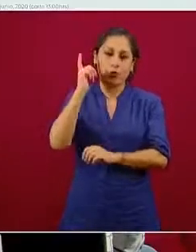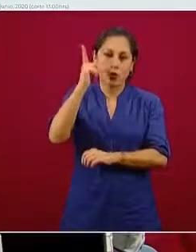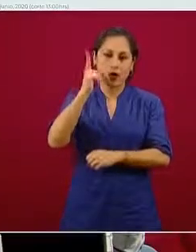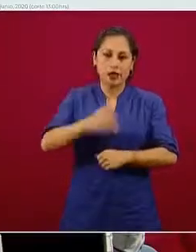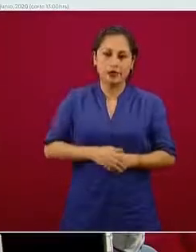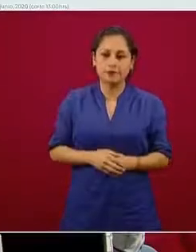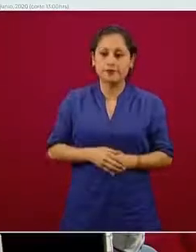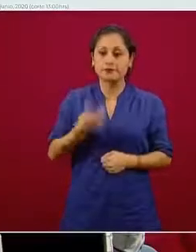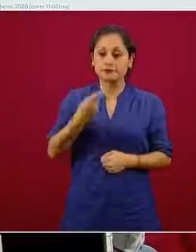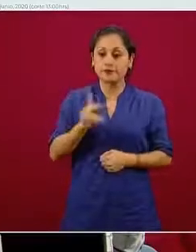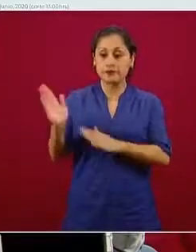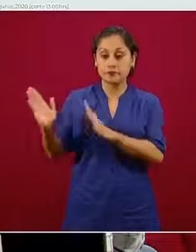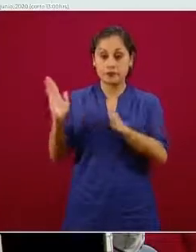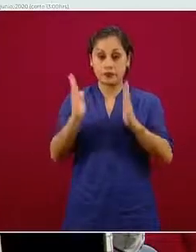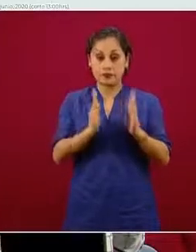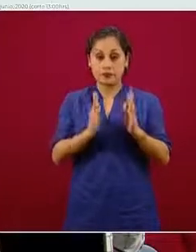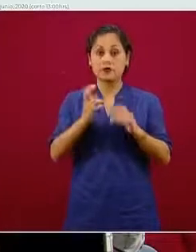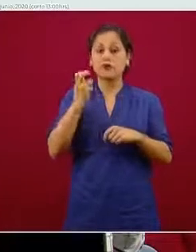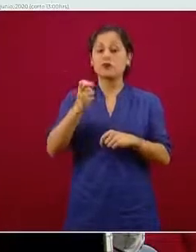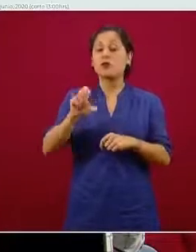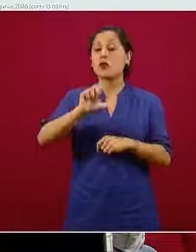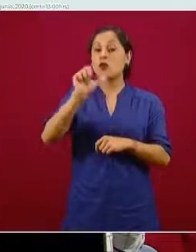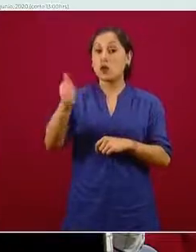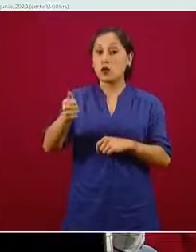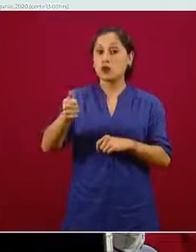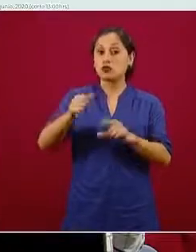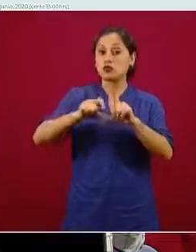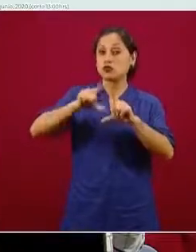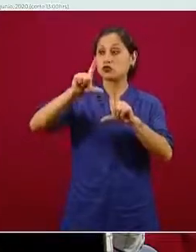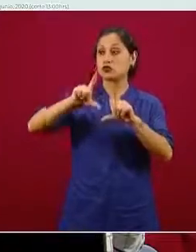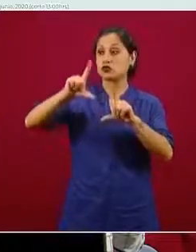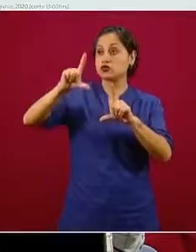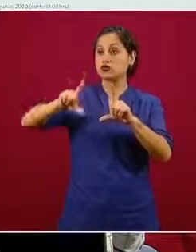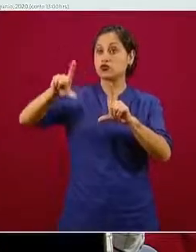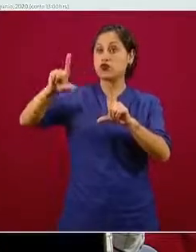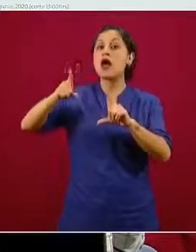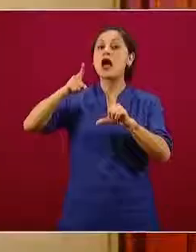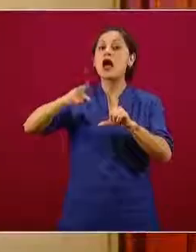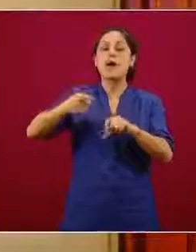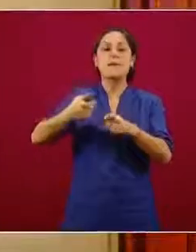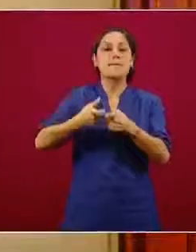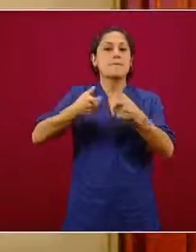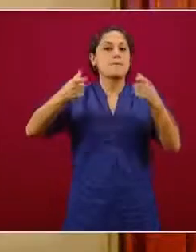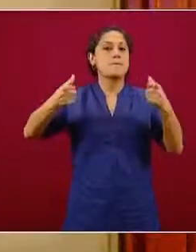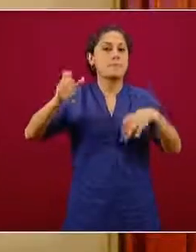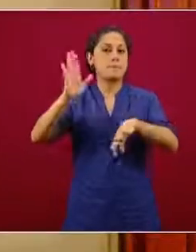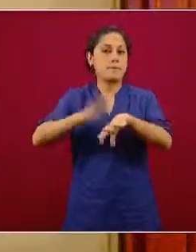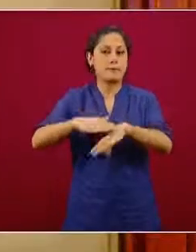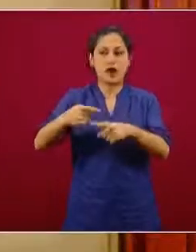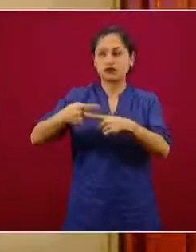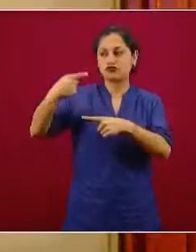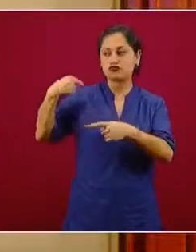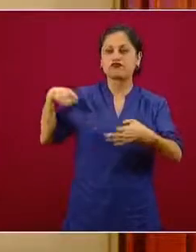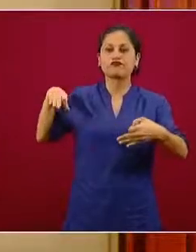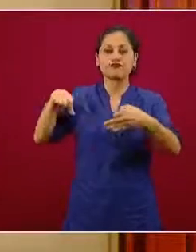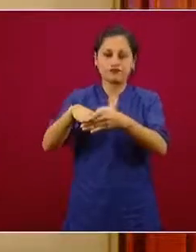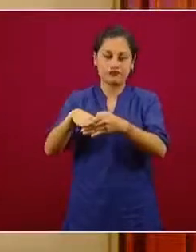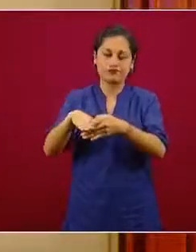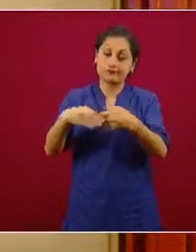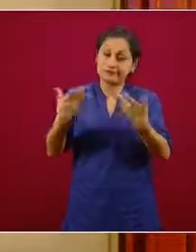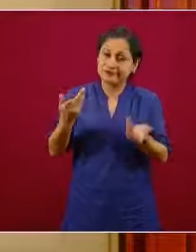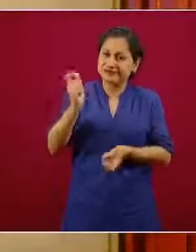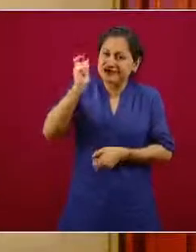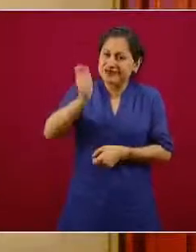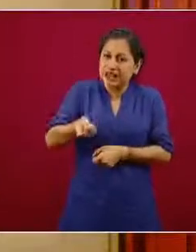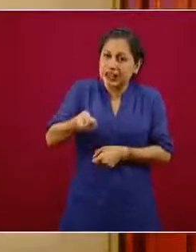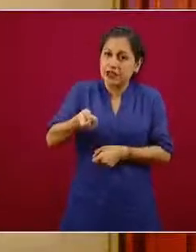la izquierda, pues las entidades federativas que han tenido el mayor crecimiento en relación a la tasa de incidencia hace 15 días, lo que quiere decir que su epidemia